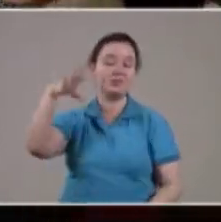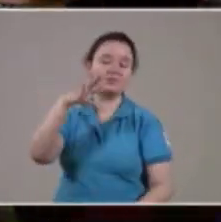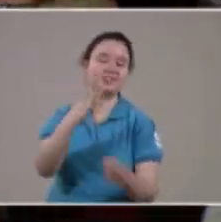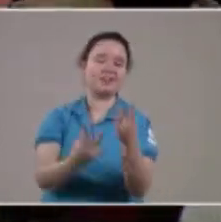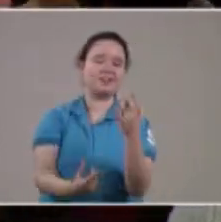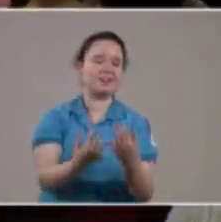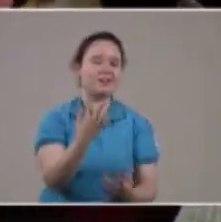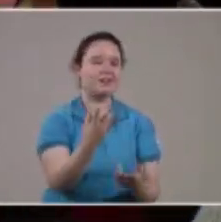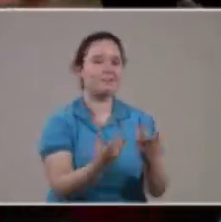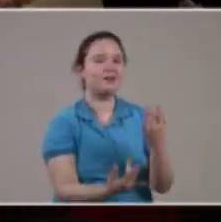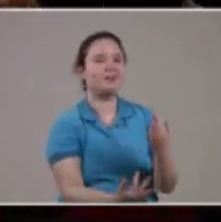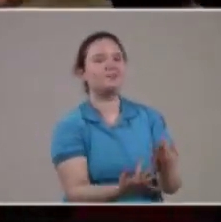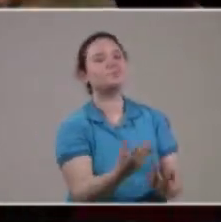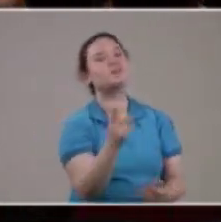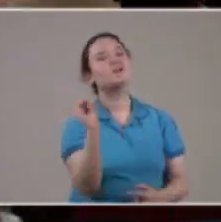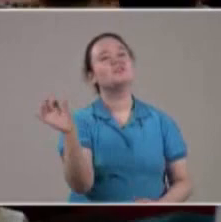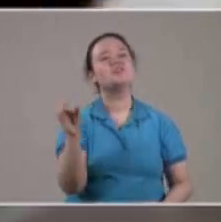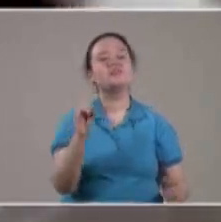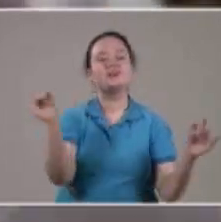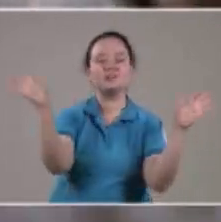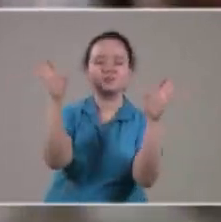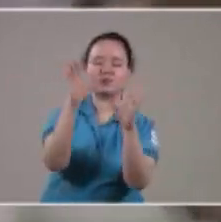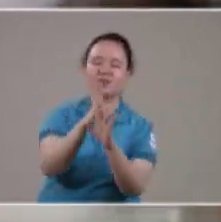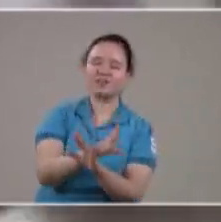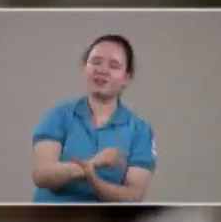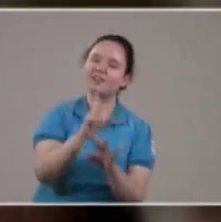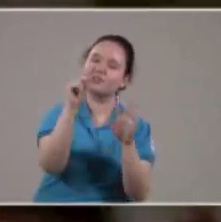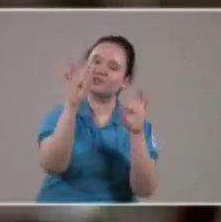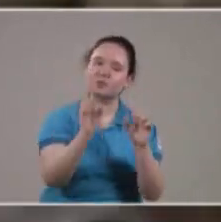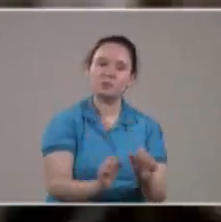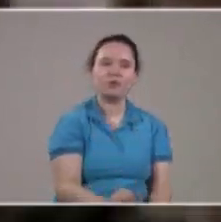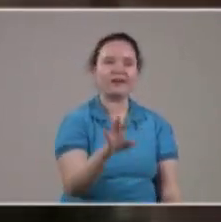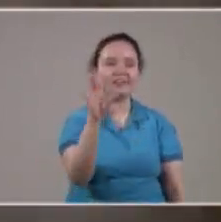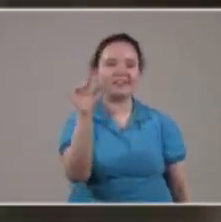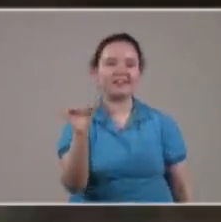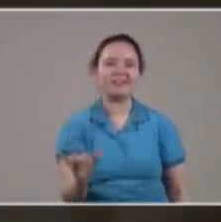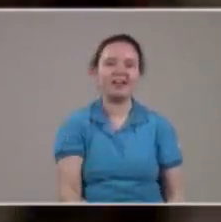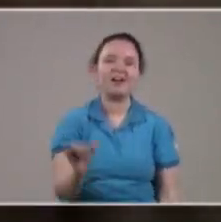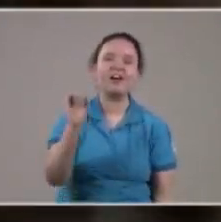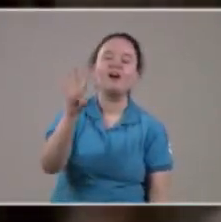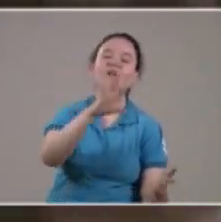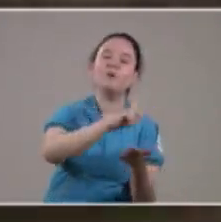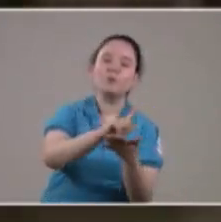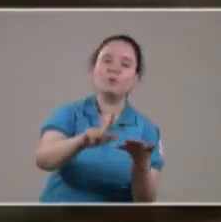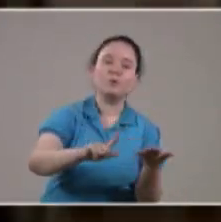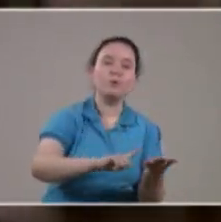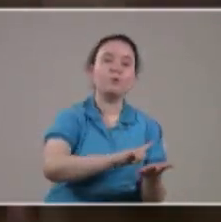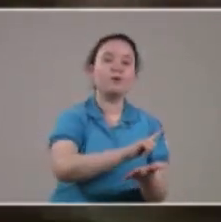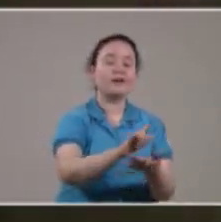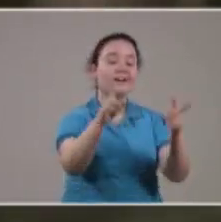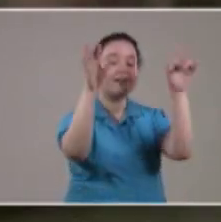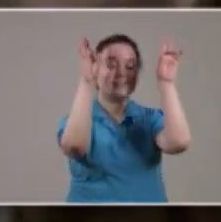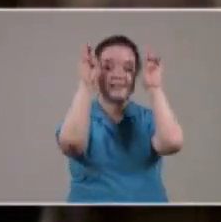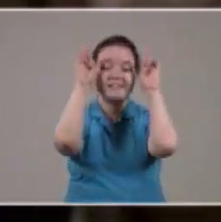Pureza y luz que quema, donde la oscuridad no se puede quedar.